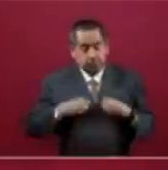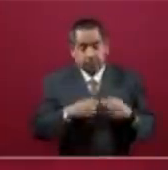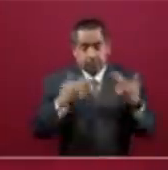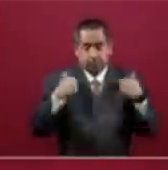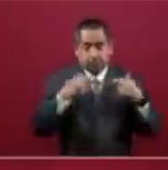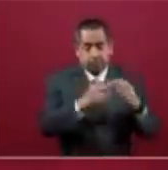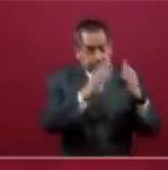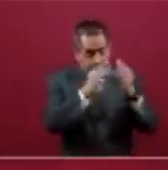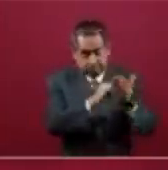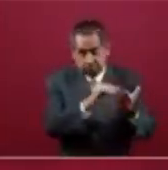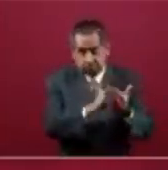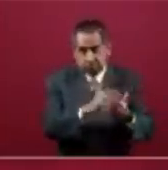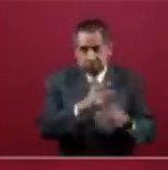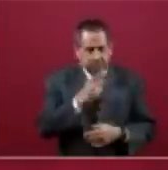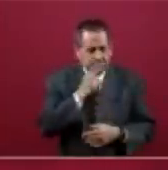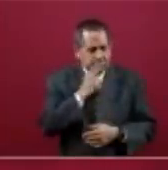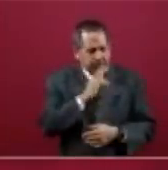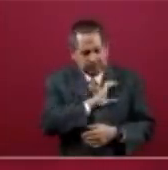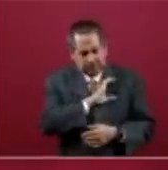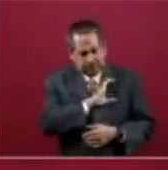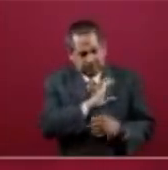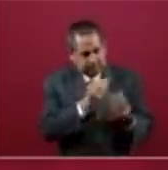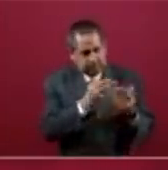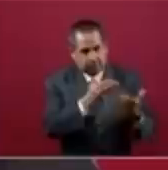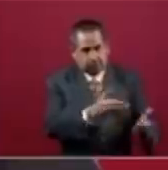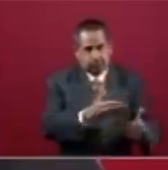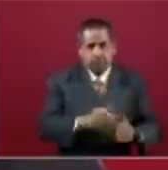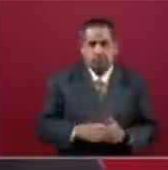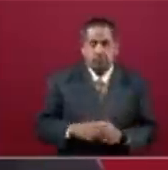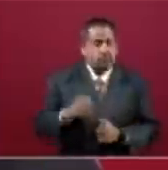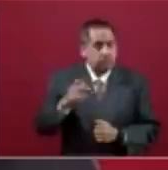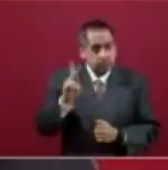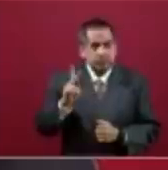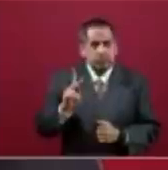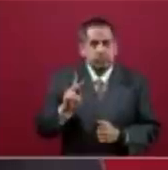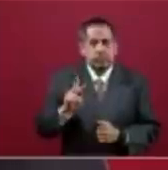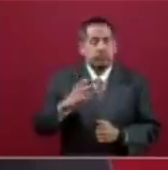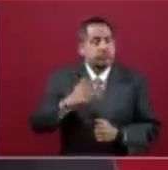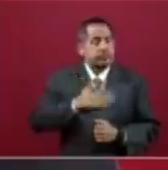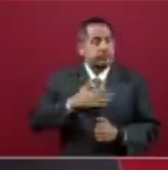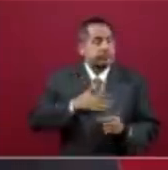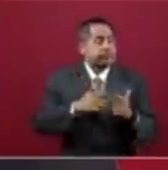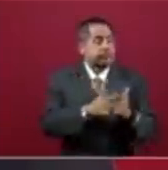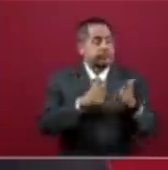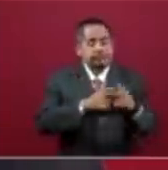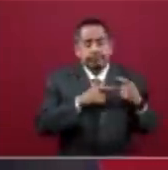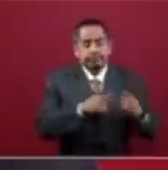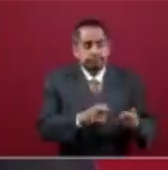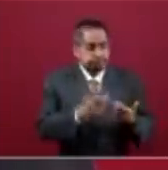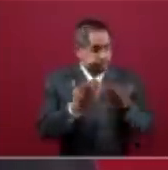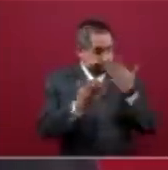maestro, que lo estimo mucho. Pero de mi generación,